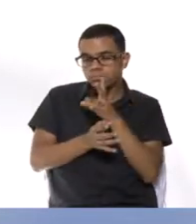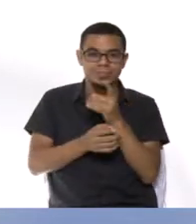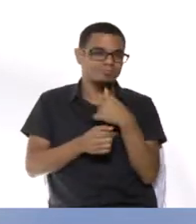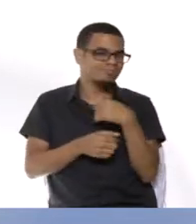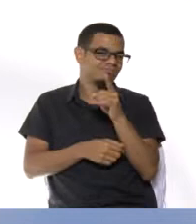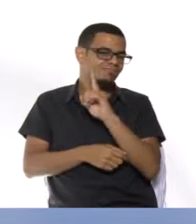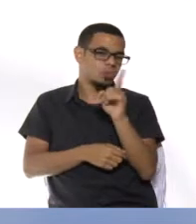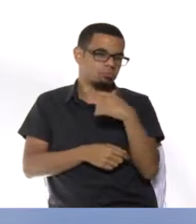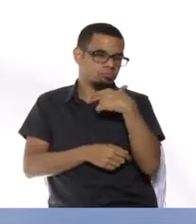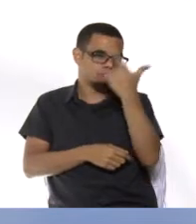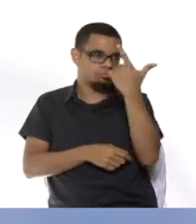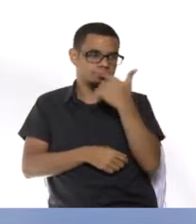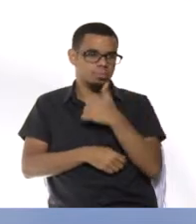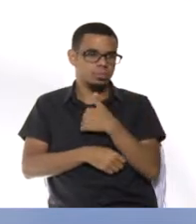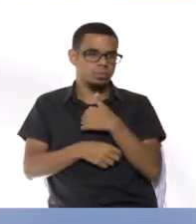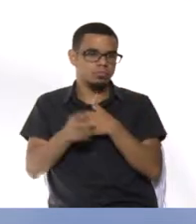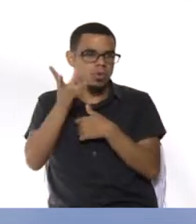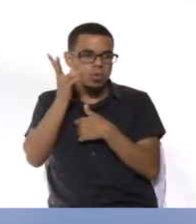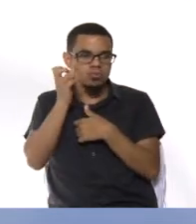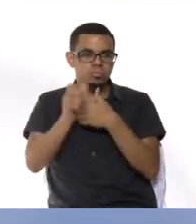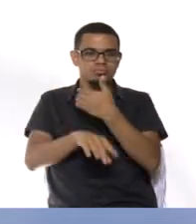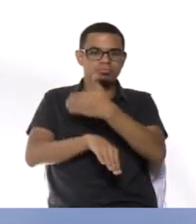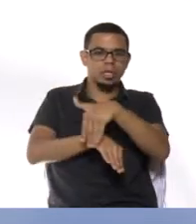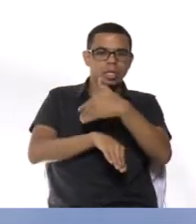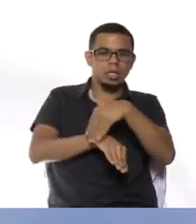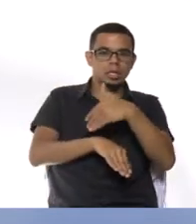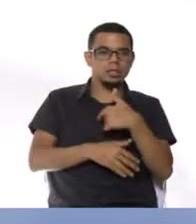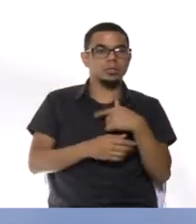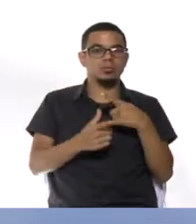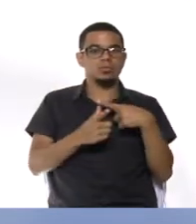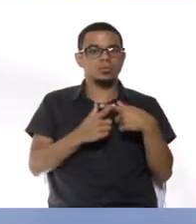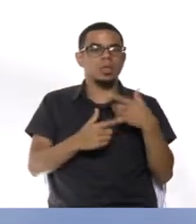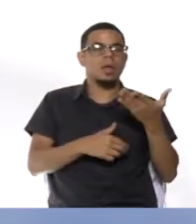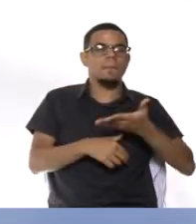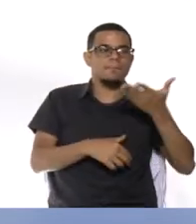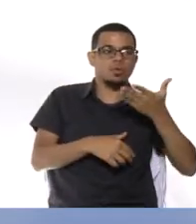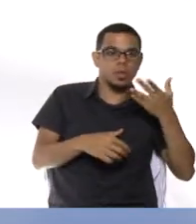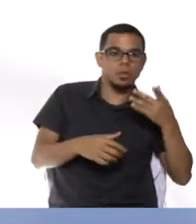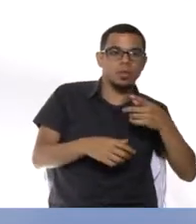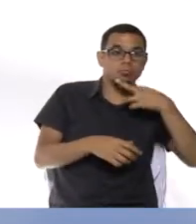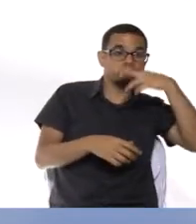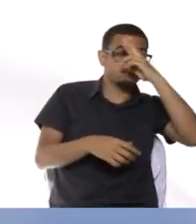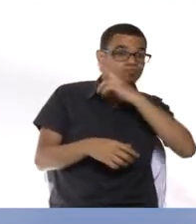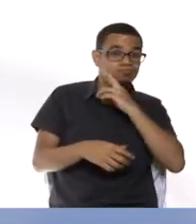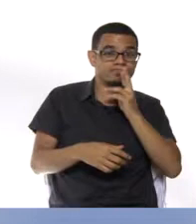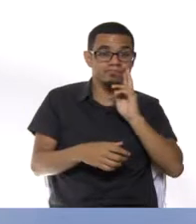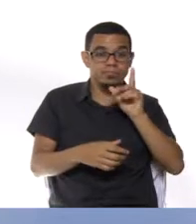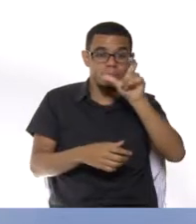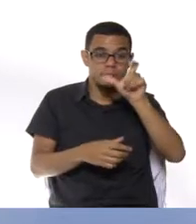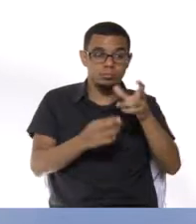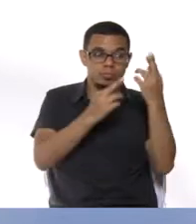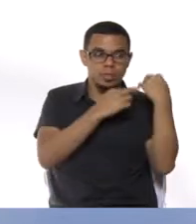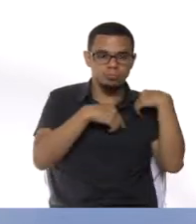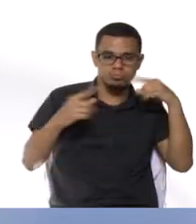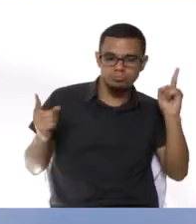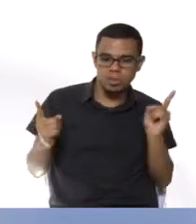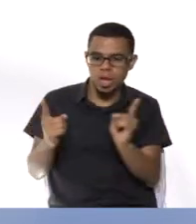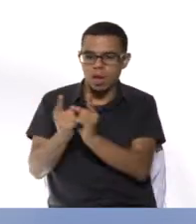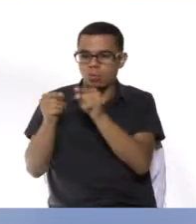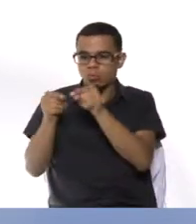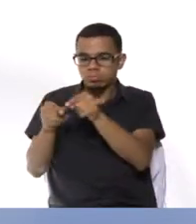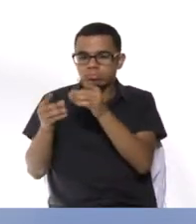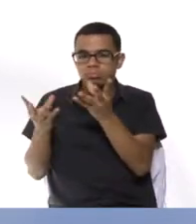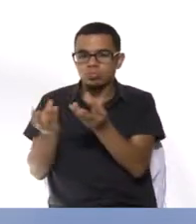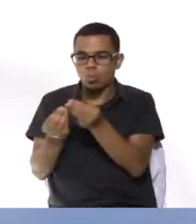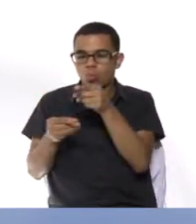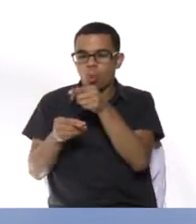temas que desconocen, entonces es necesario que siempre estemos involucrados en la lectura con nuestros estudiantes. Vamos a conocer entonces